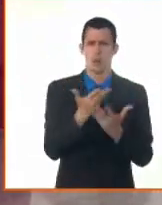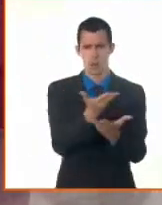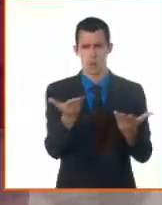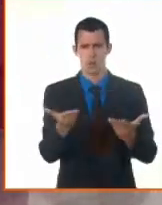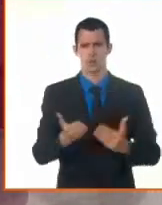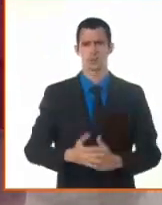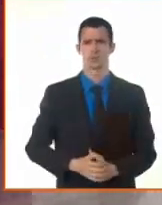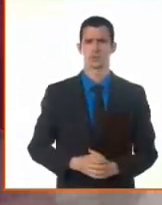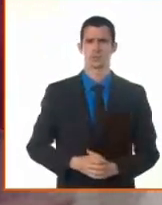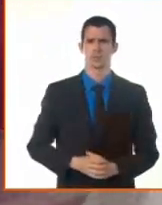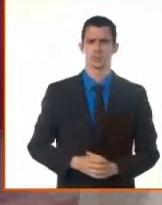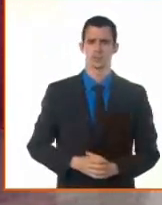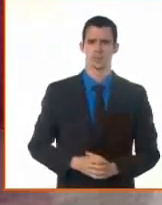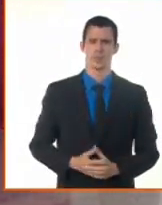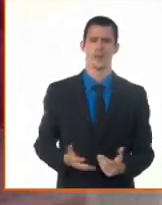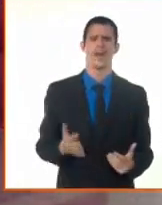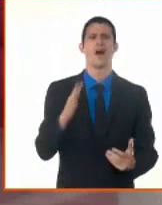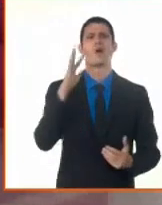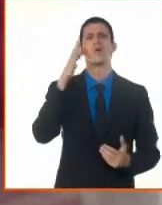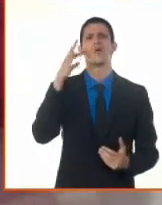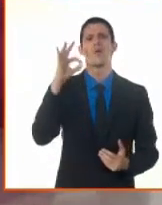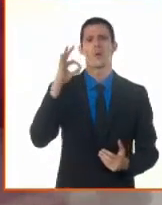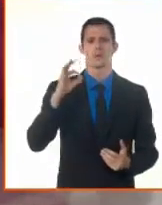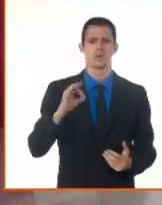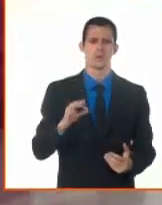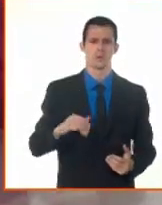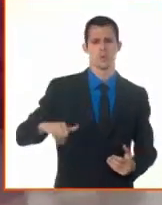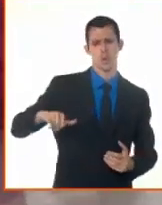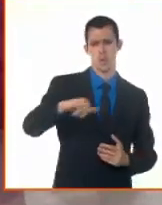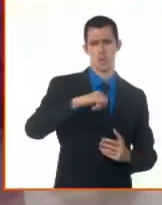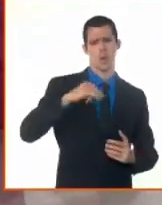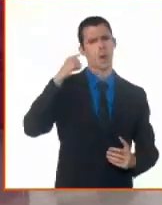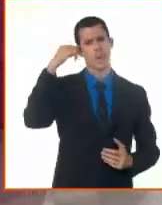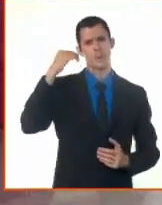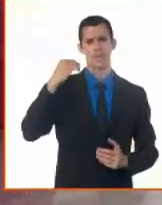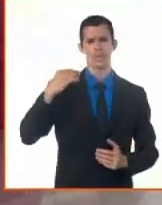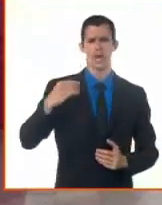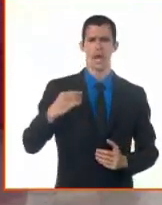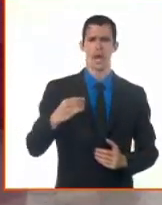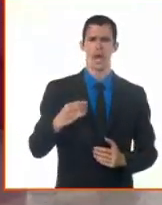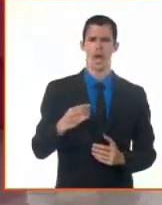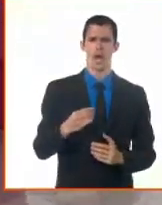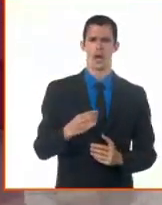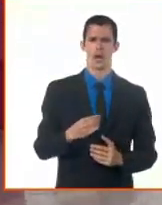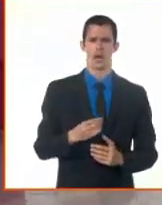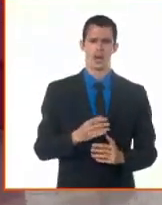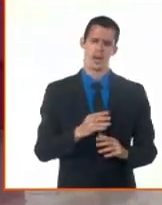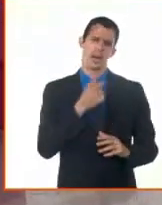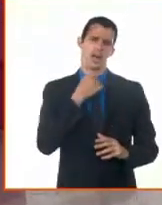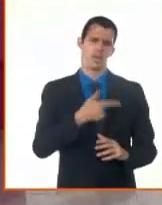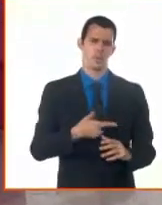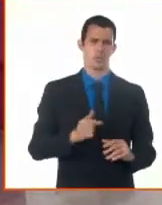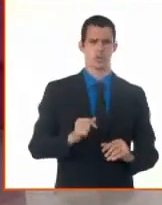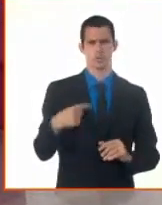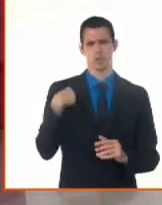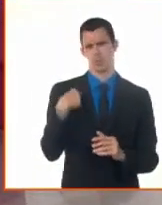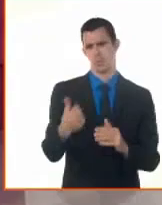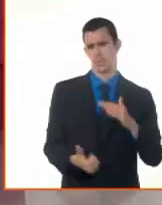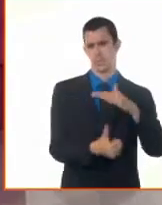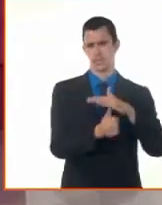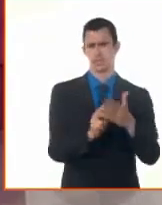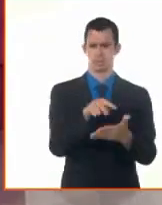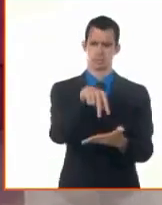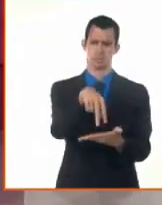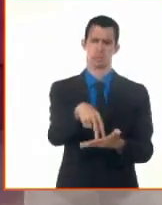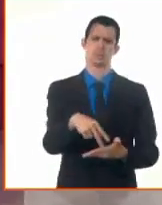todos tengan que hablar en un lenguaje monocorde y nada pero sí en de la región Bueno